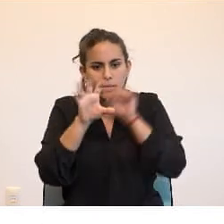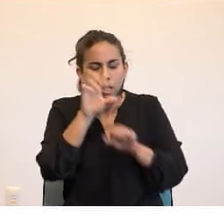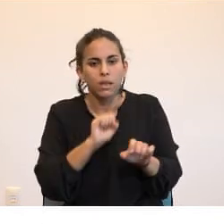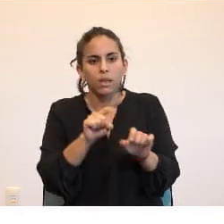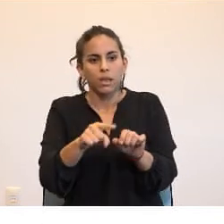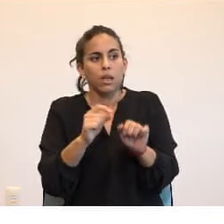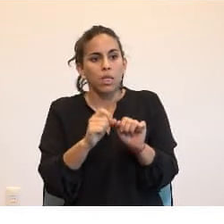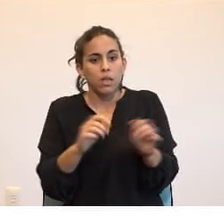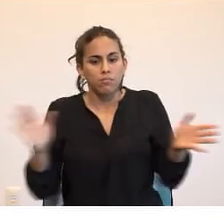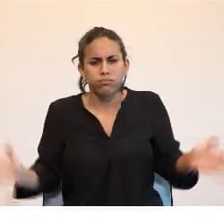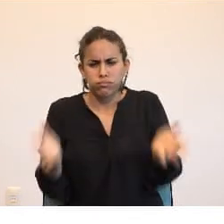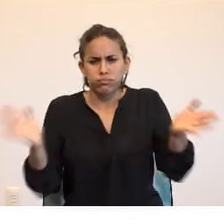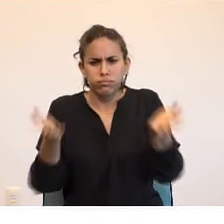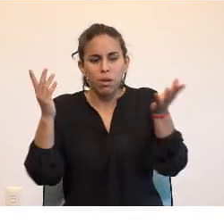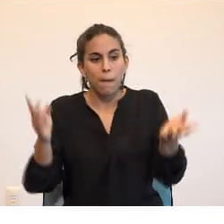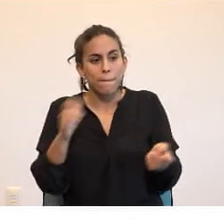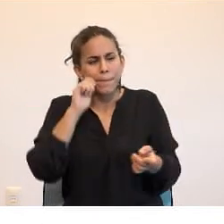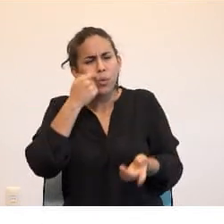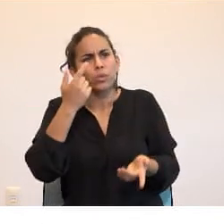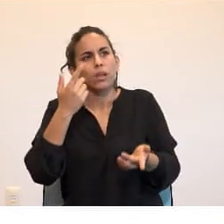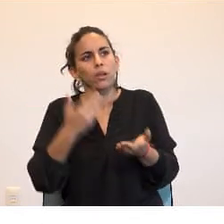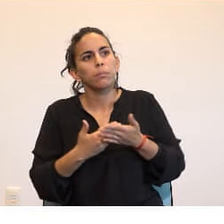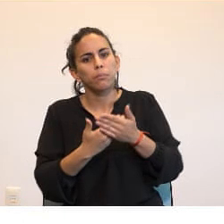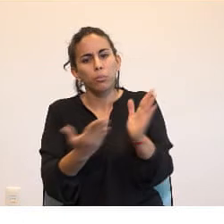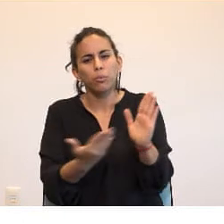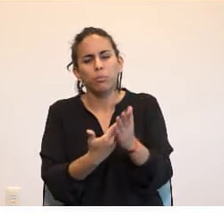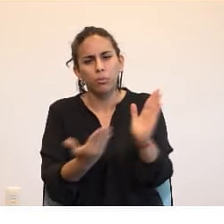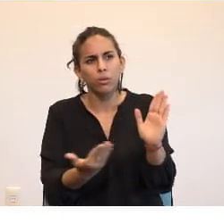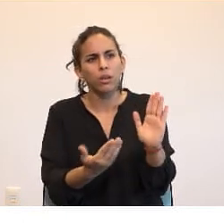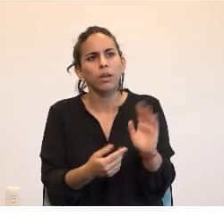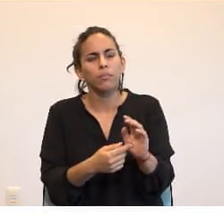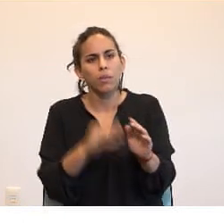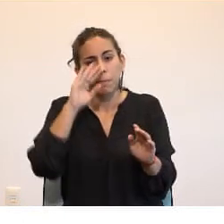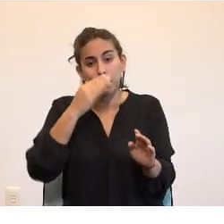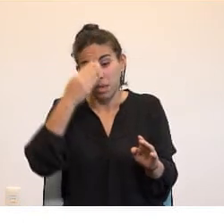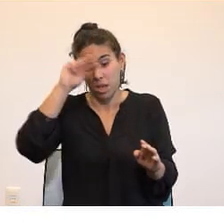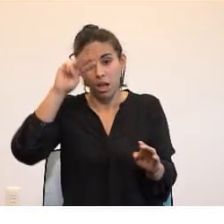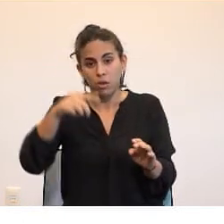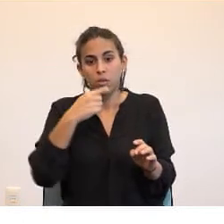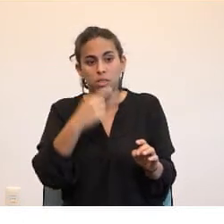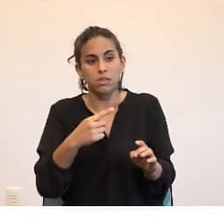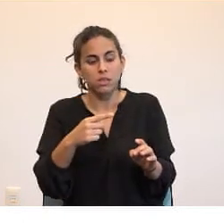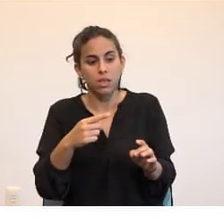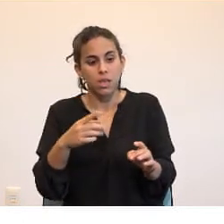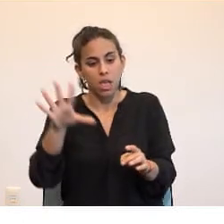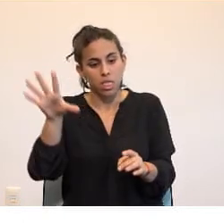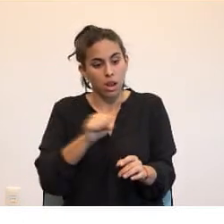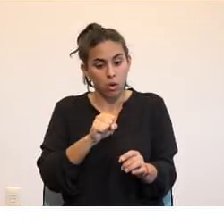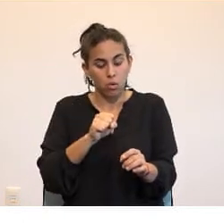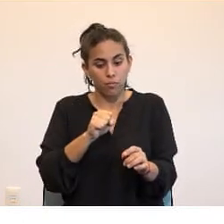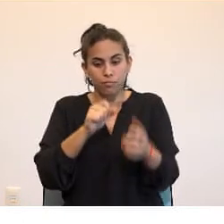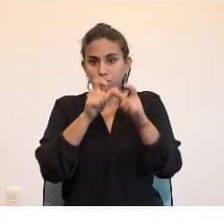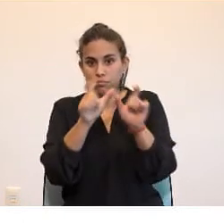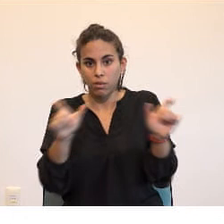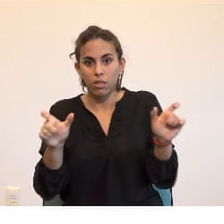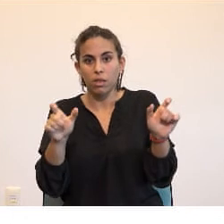gusta mucho la propuesta de un profesor mexicano que para enseñar historia del arte a sus estudiantes decidió tomar fragmentos de obras